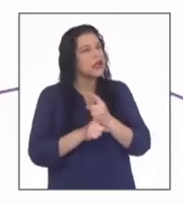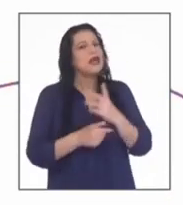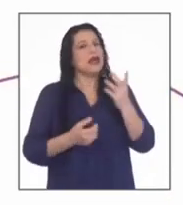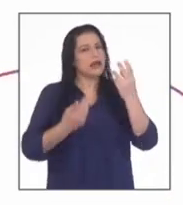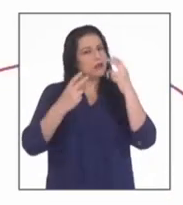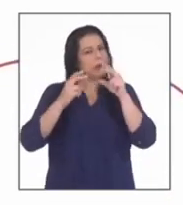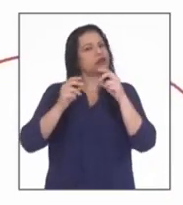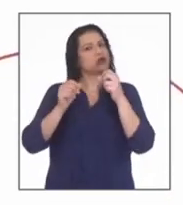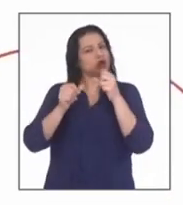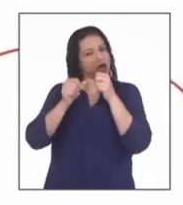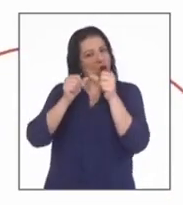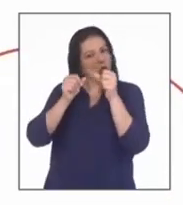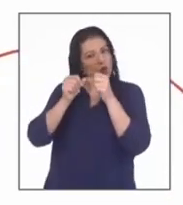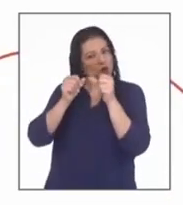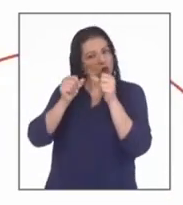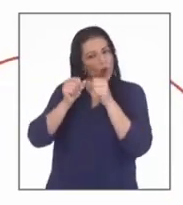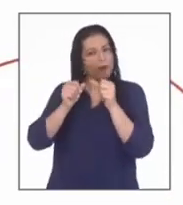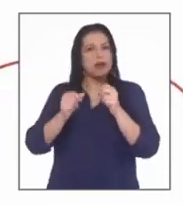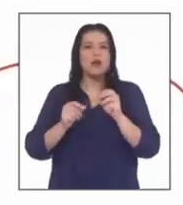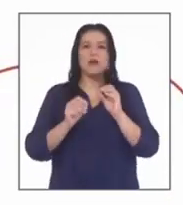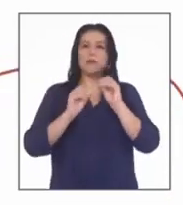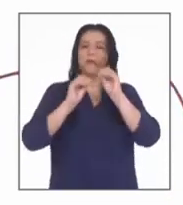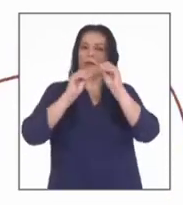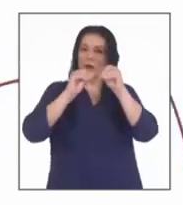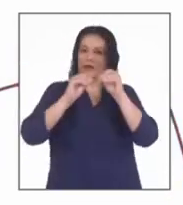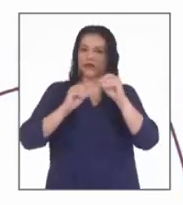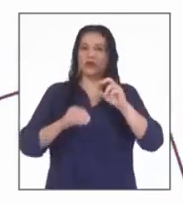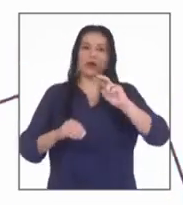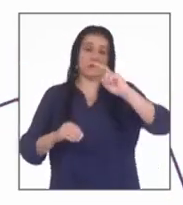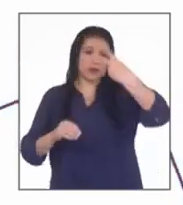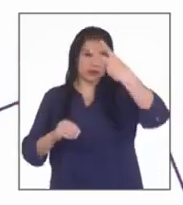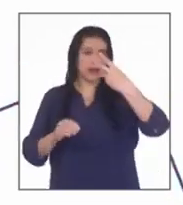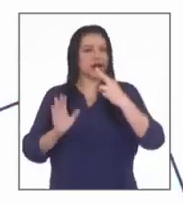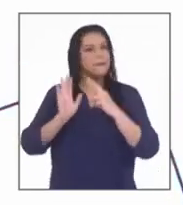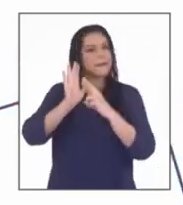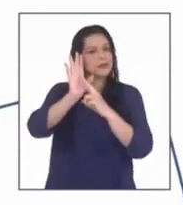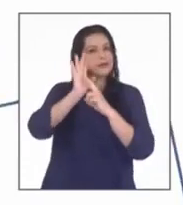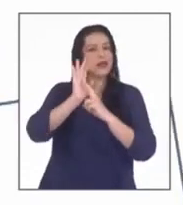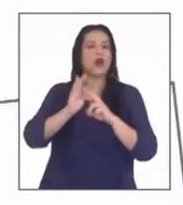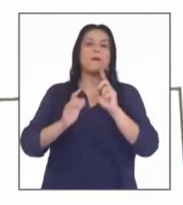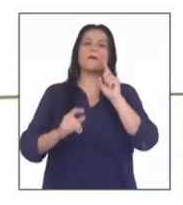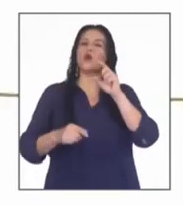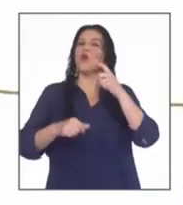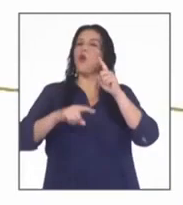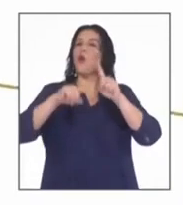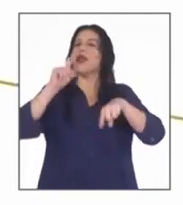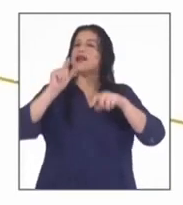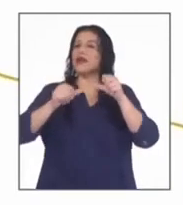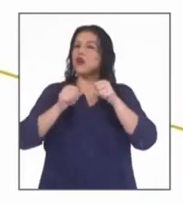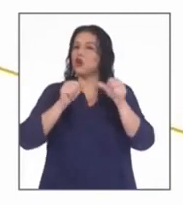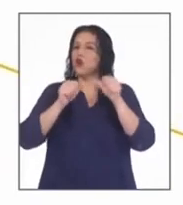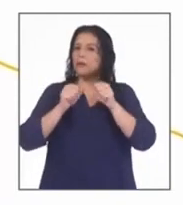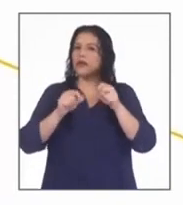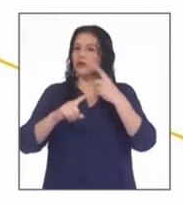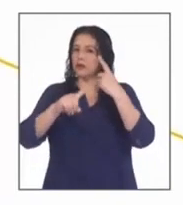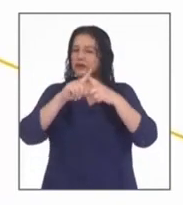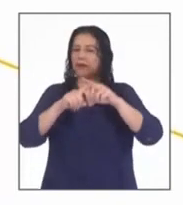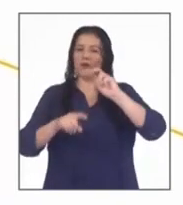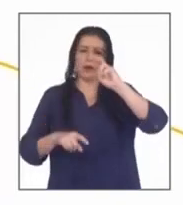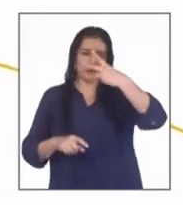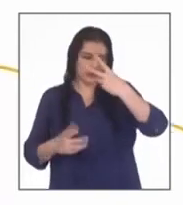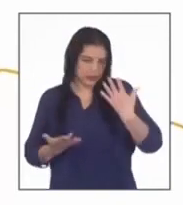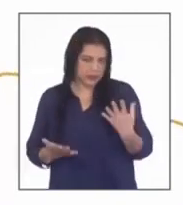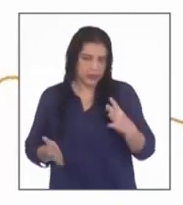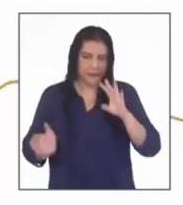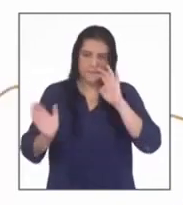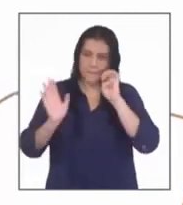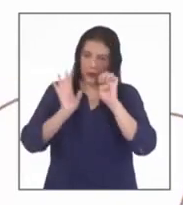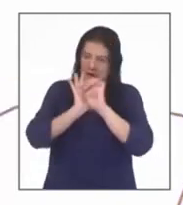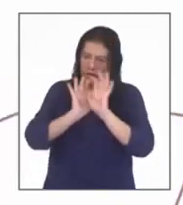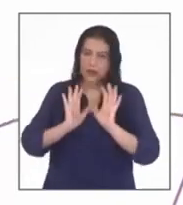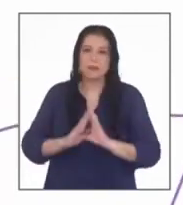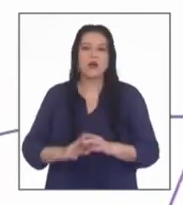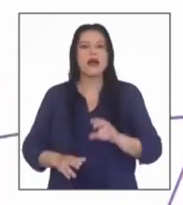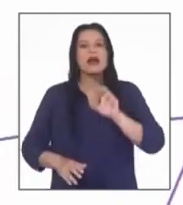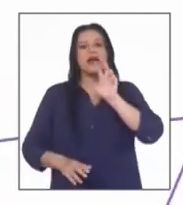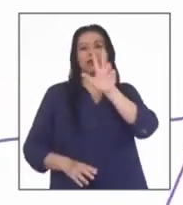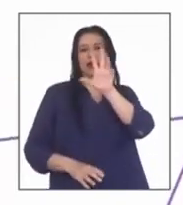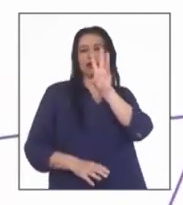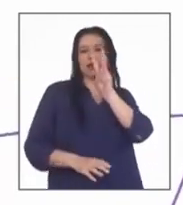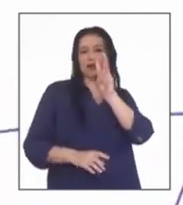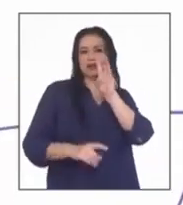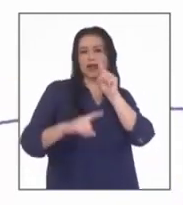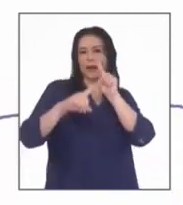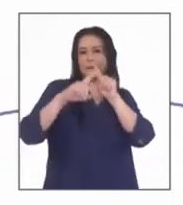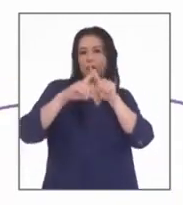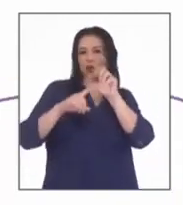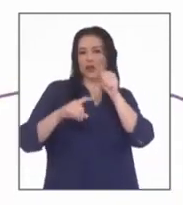número escrito en notación exponencial está representado por un número multiplicado por una potencia. Por ejemplo, 36